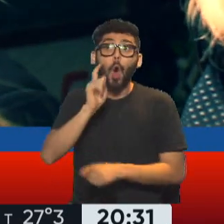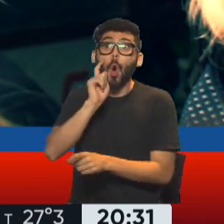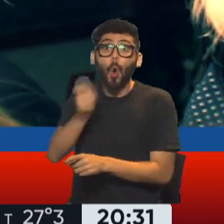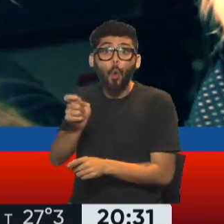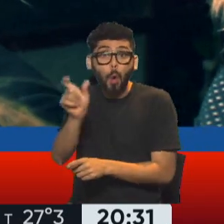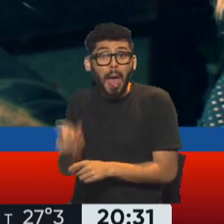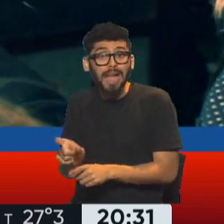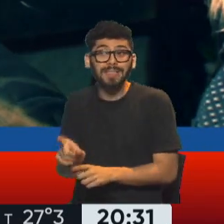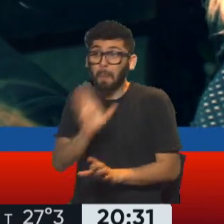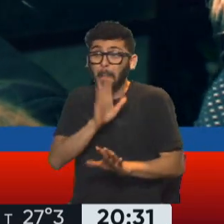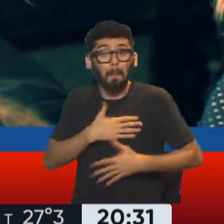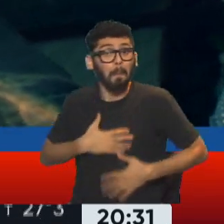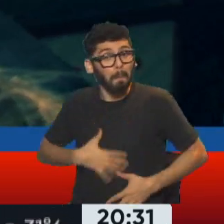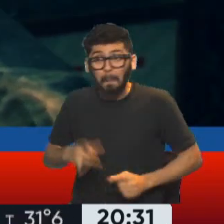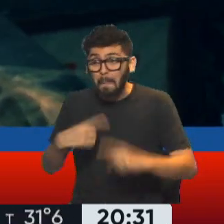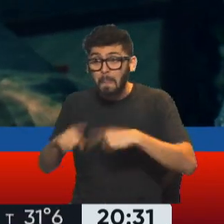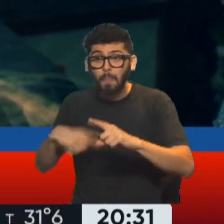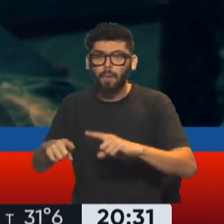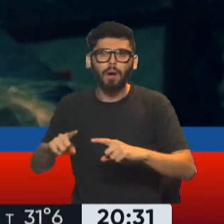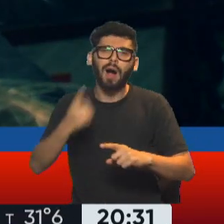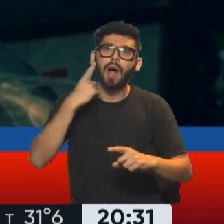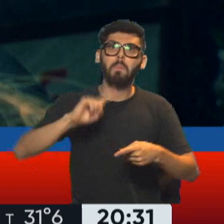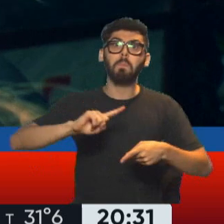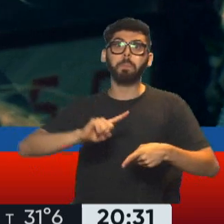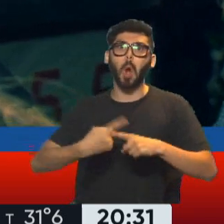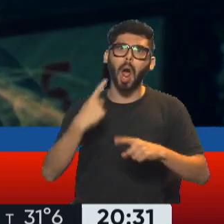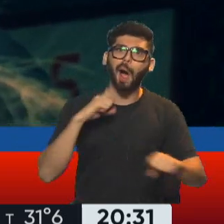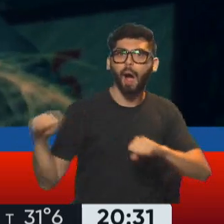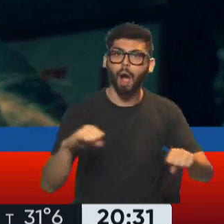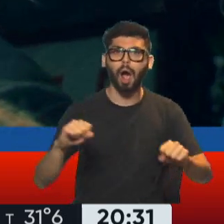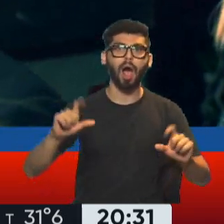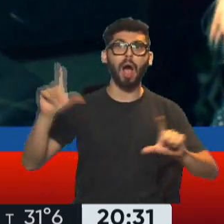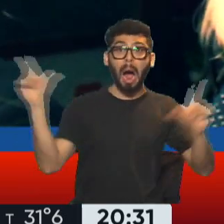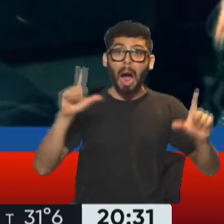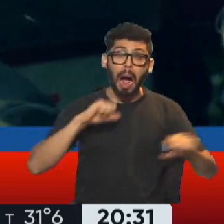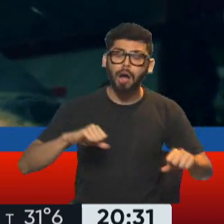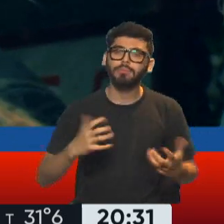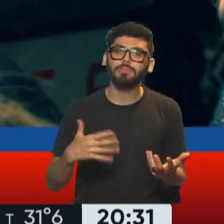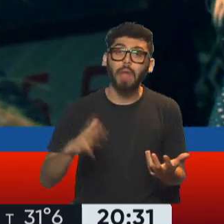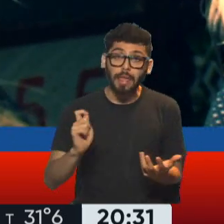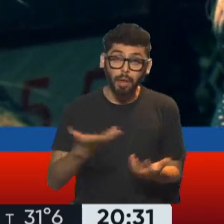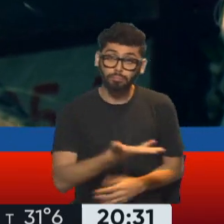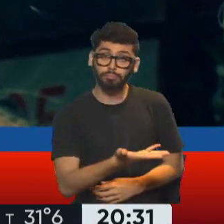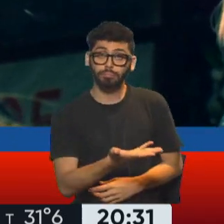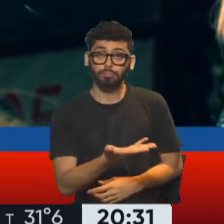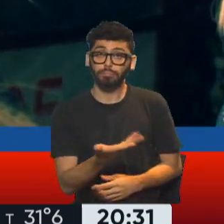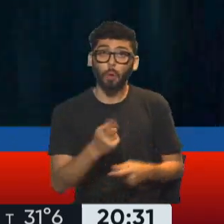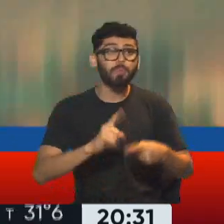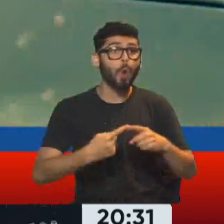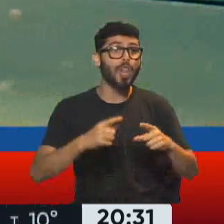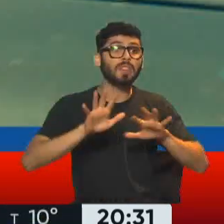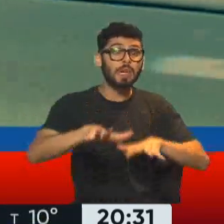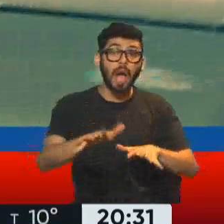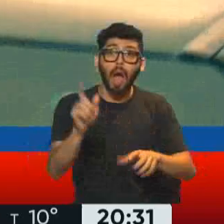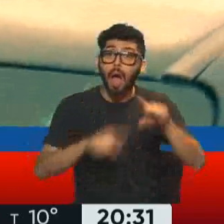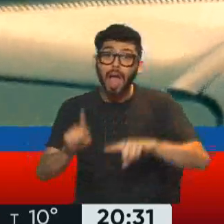en absoluto silencio y el ruido mediático y político lo hicieron ellos. Las movilizaciones políticas las hacen ellos.